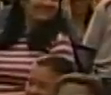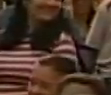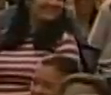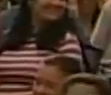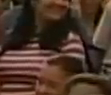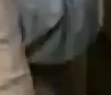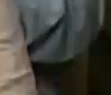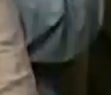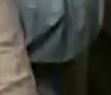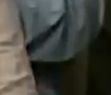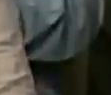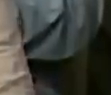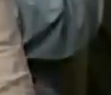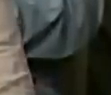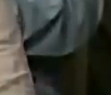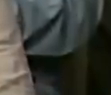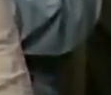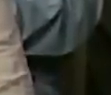Yo ordené